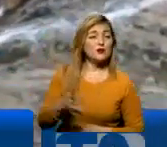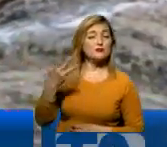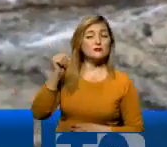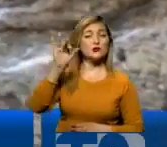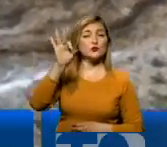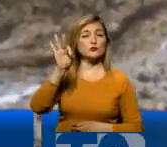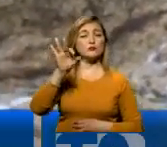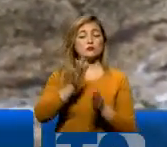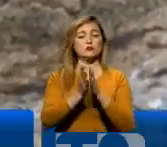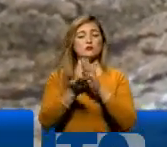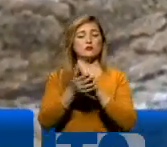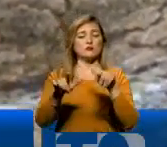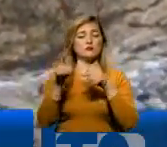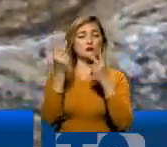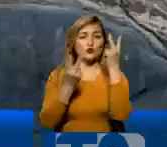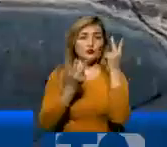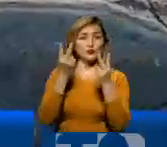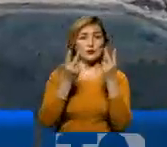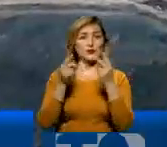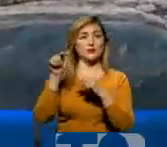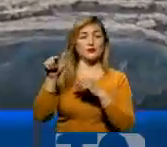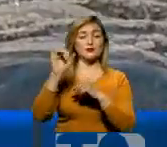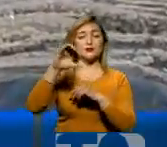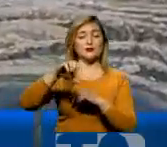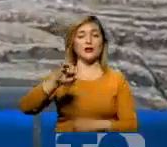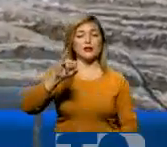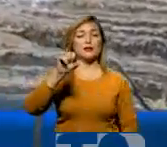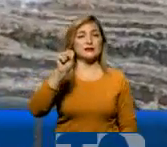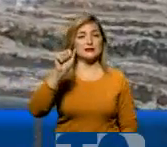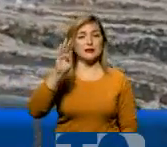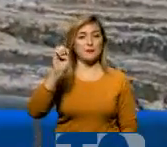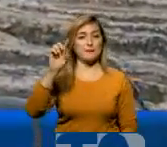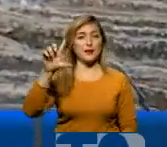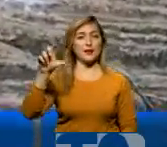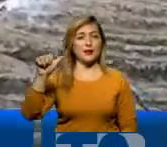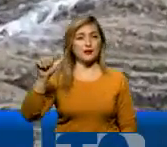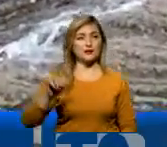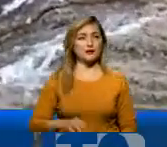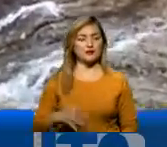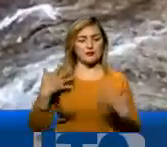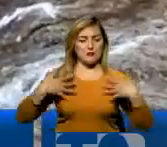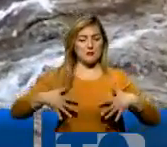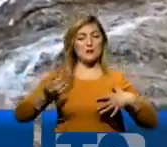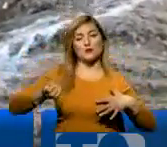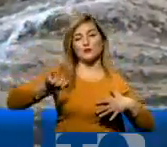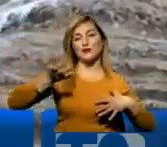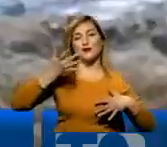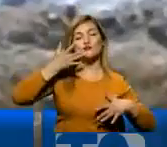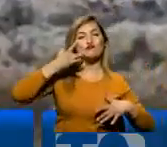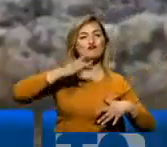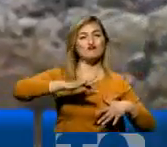de noviembre en el sitio de visita Punta Vicente Roca, en la isla Isabela. Todo su plumaje es blanco. Algo